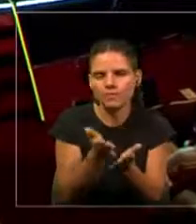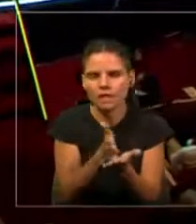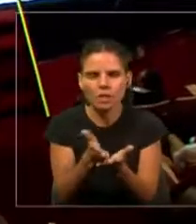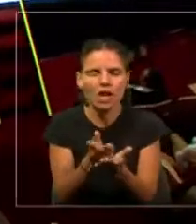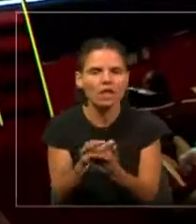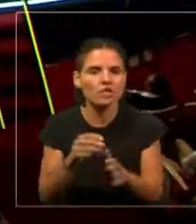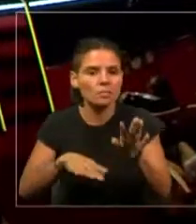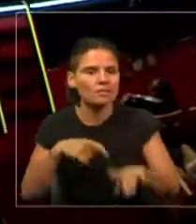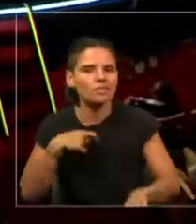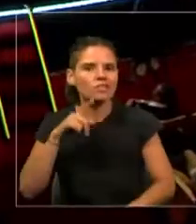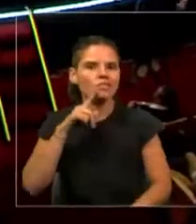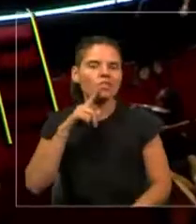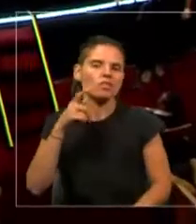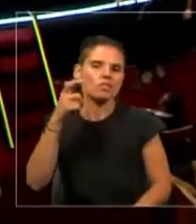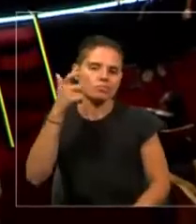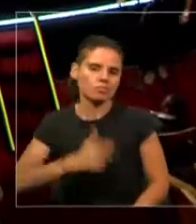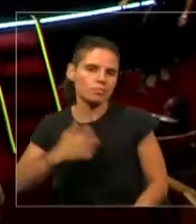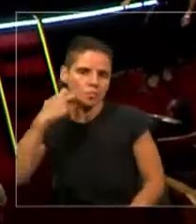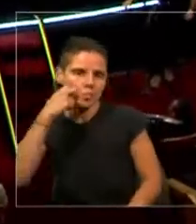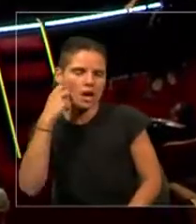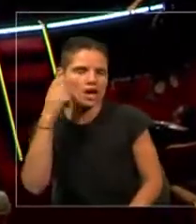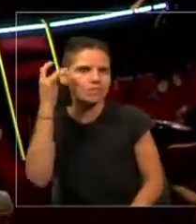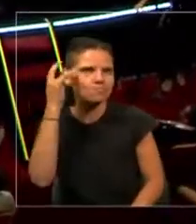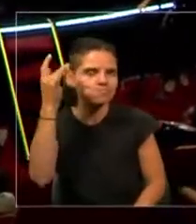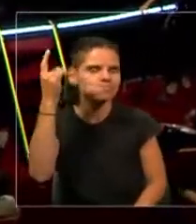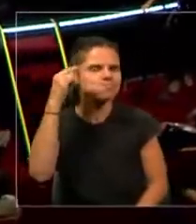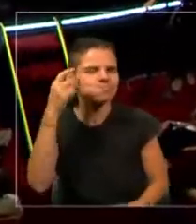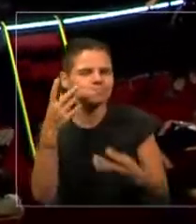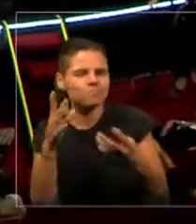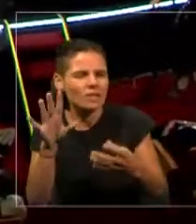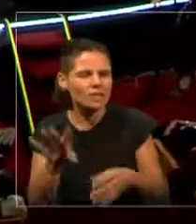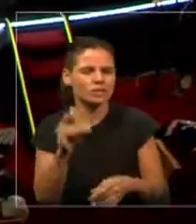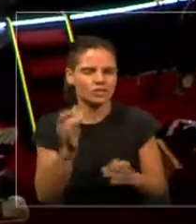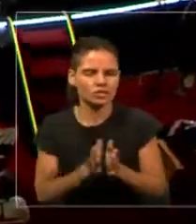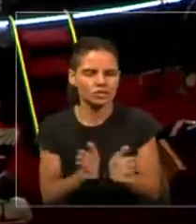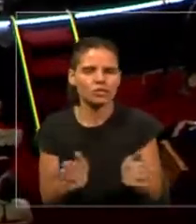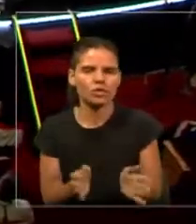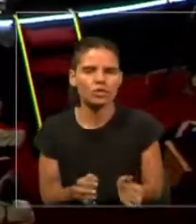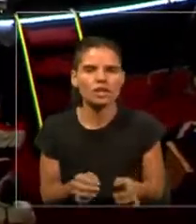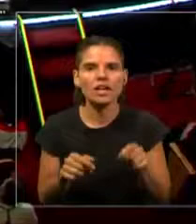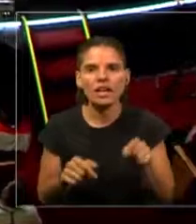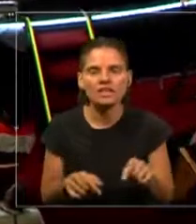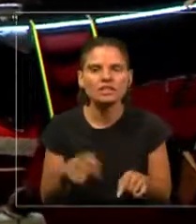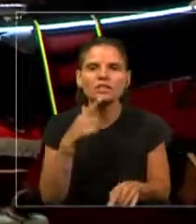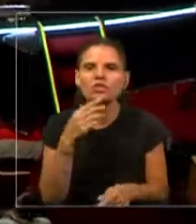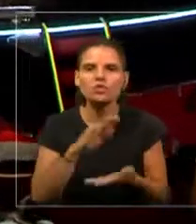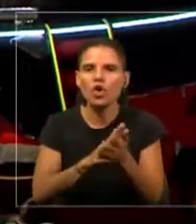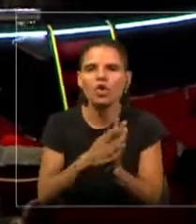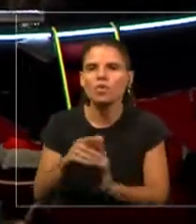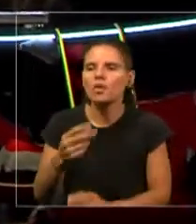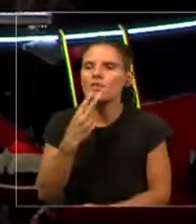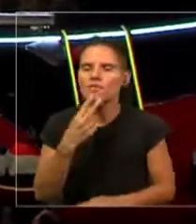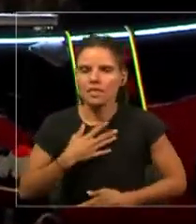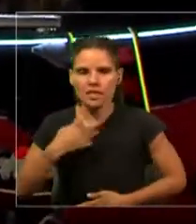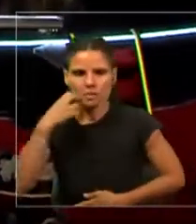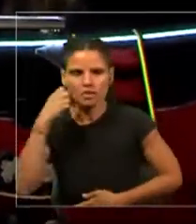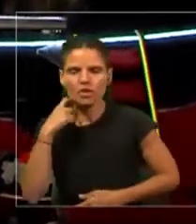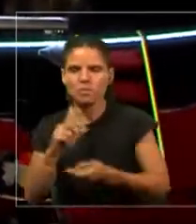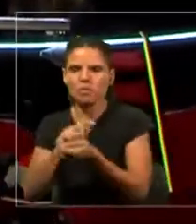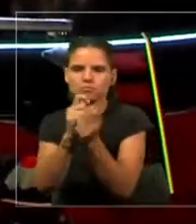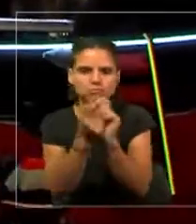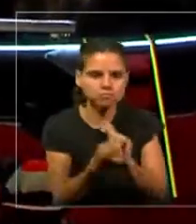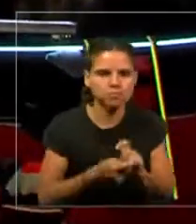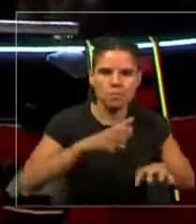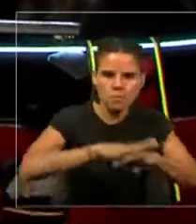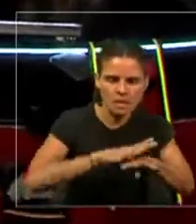humano en provecho de una automización, algoritmización de la vida humana para atender a la más grande optimización.